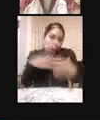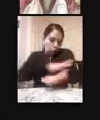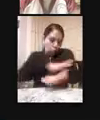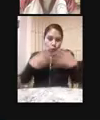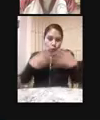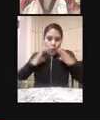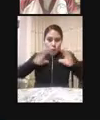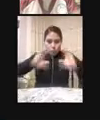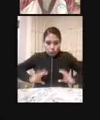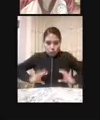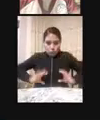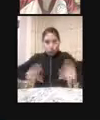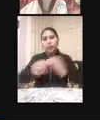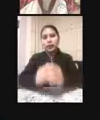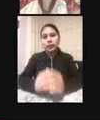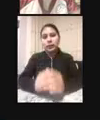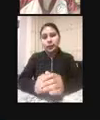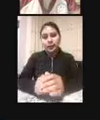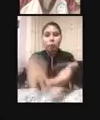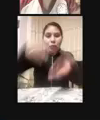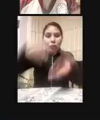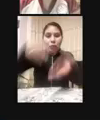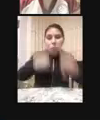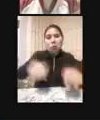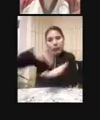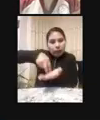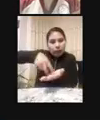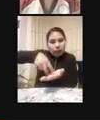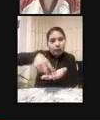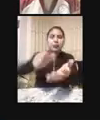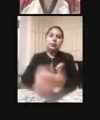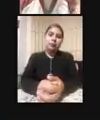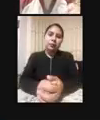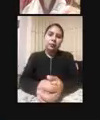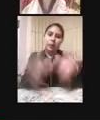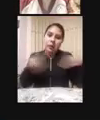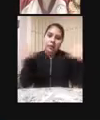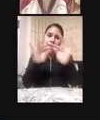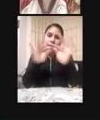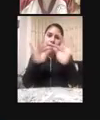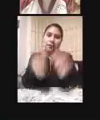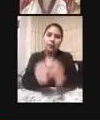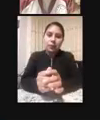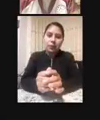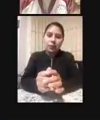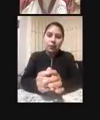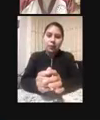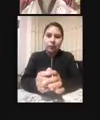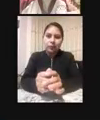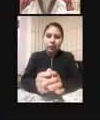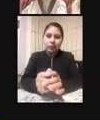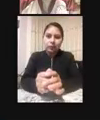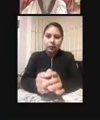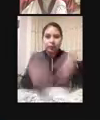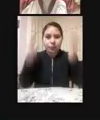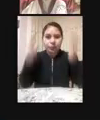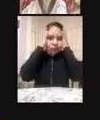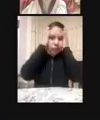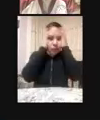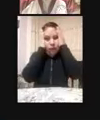gatear, el caminar. Es importante estimular el control de la cabeza en todas